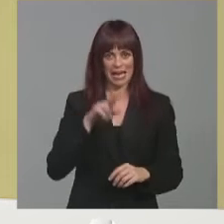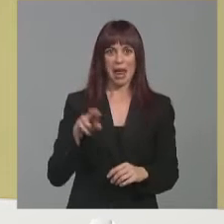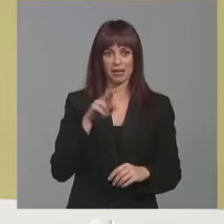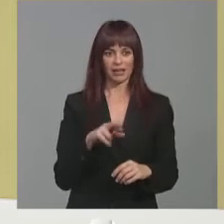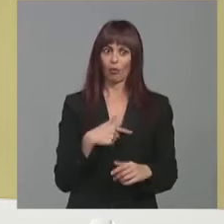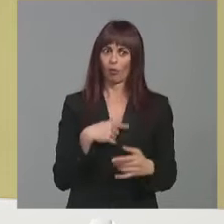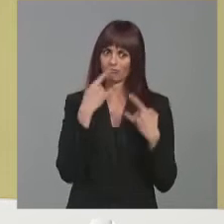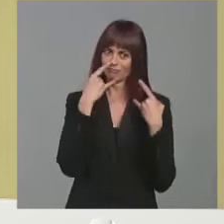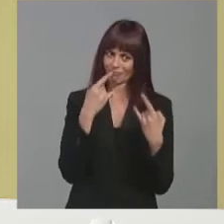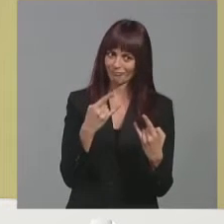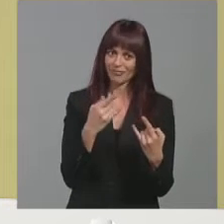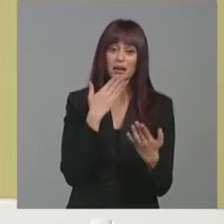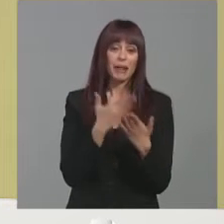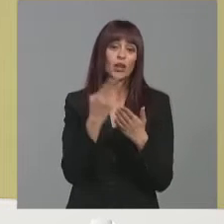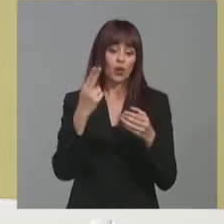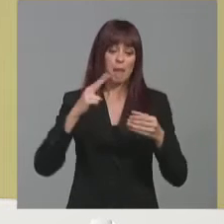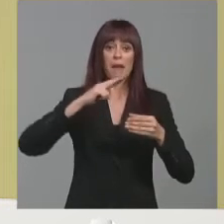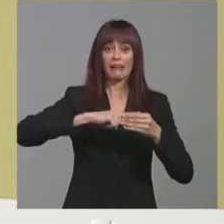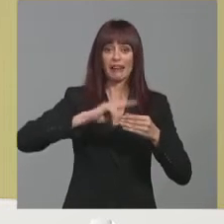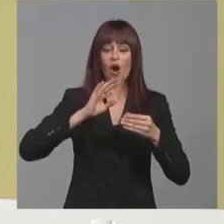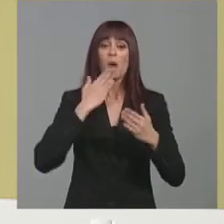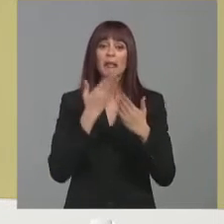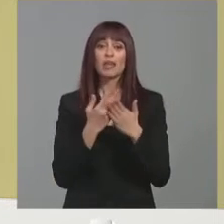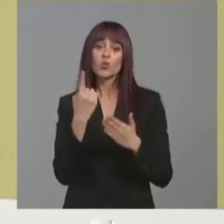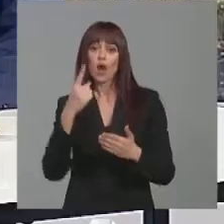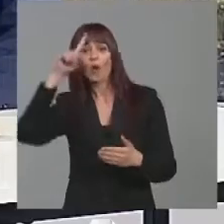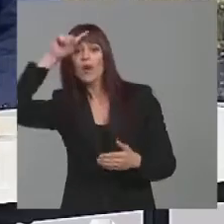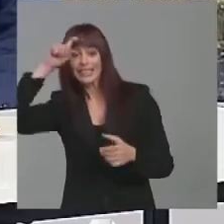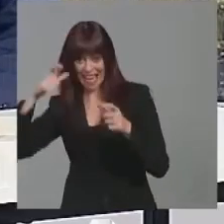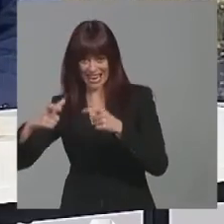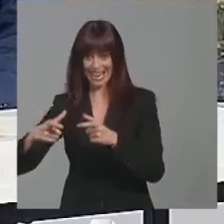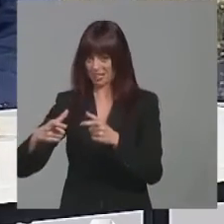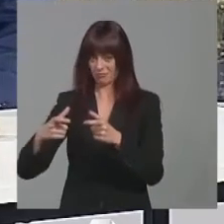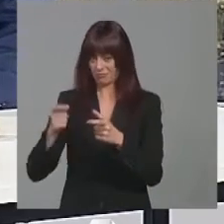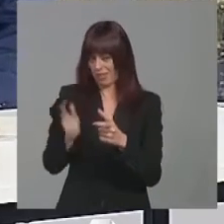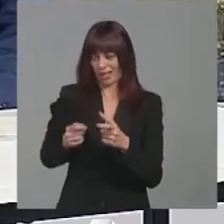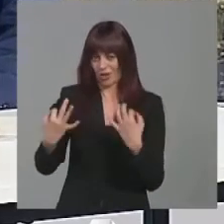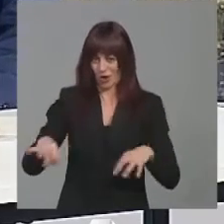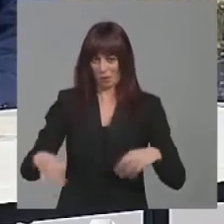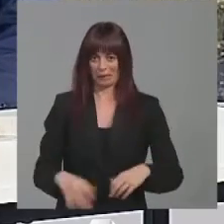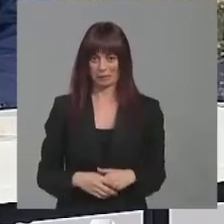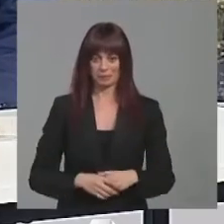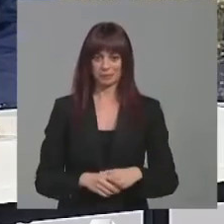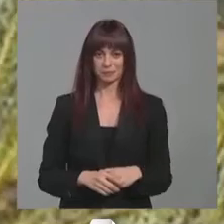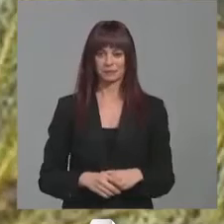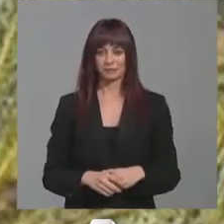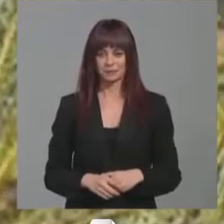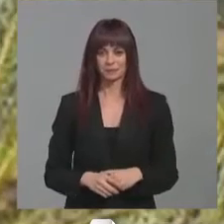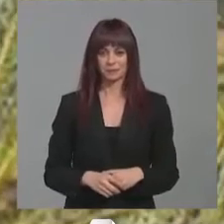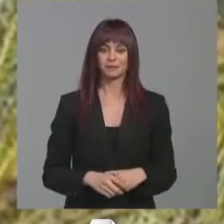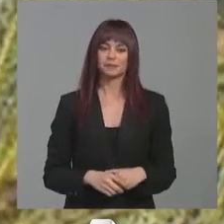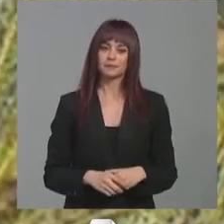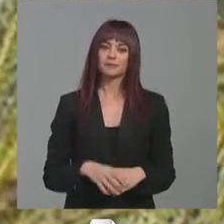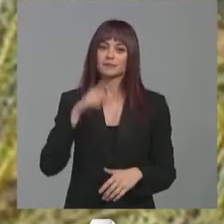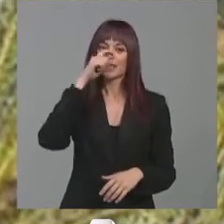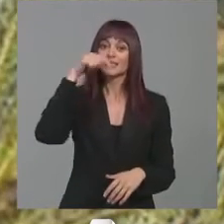rep pedir una marinera o pedir una huertana va a ser algo habitual qué le gustaría que que pasara